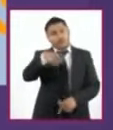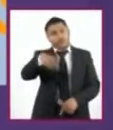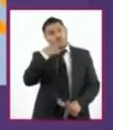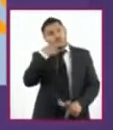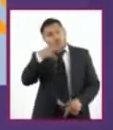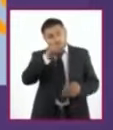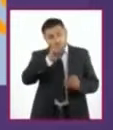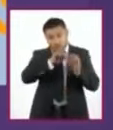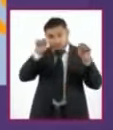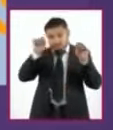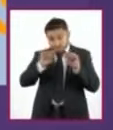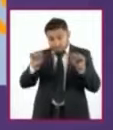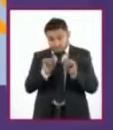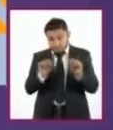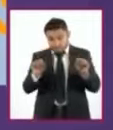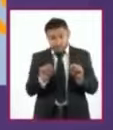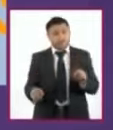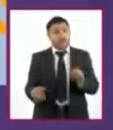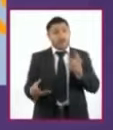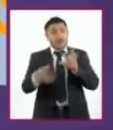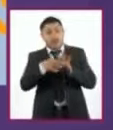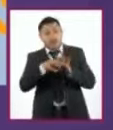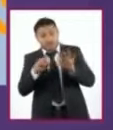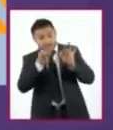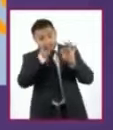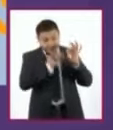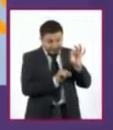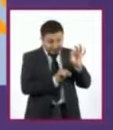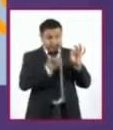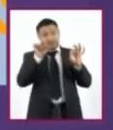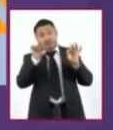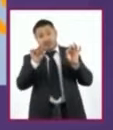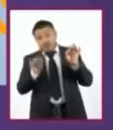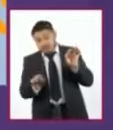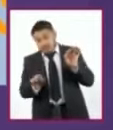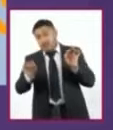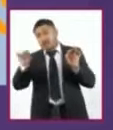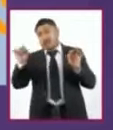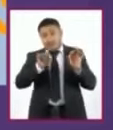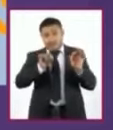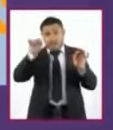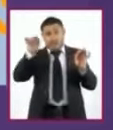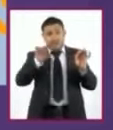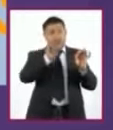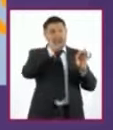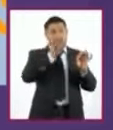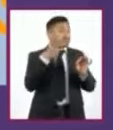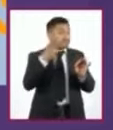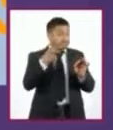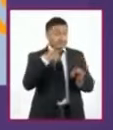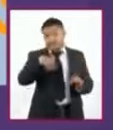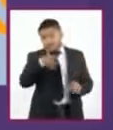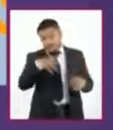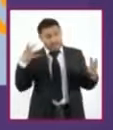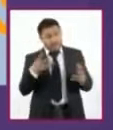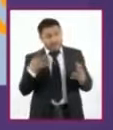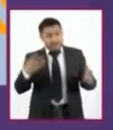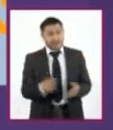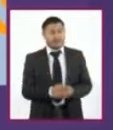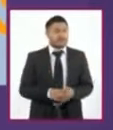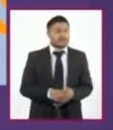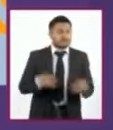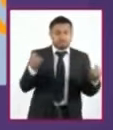del simétrico, vayamos uniéndolos para formar la figura. Midamos los lados de ambas figuras, así